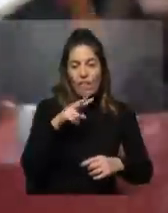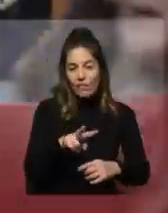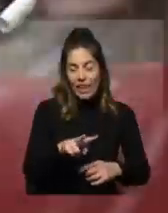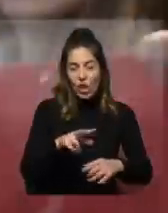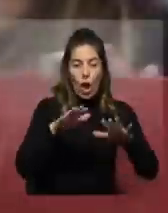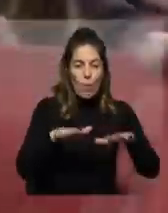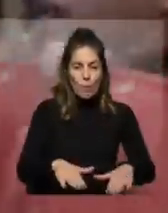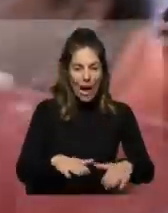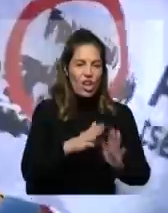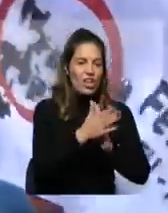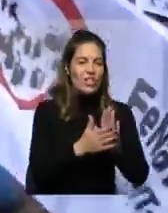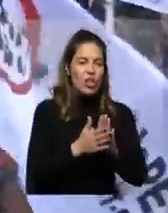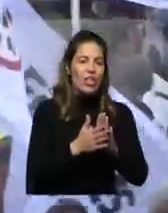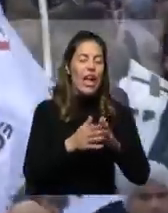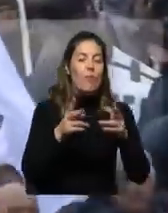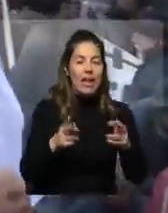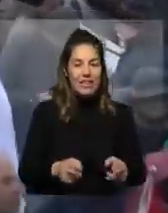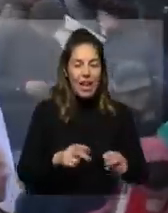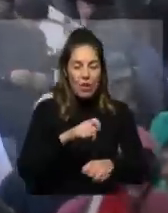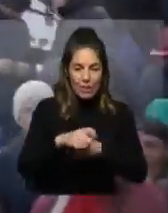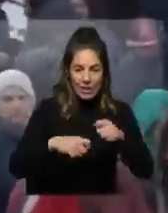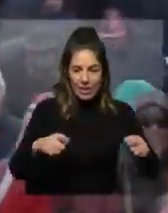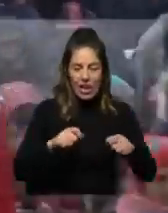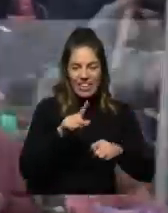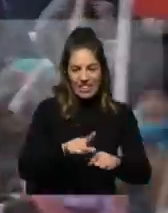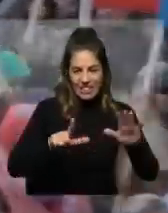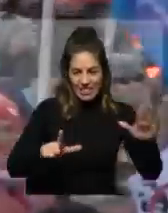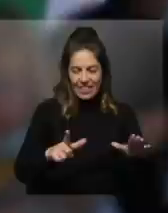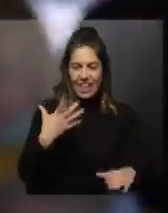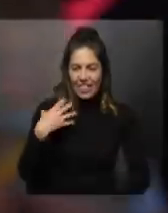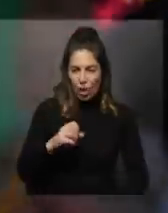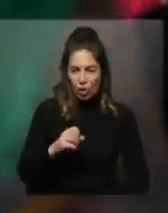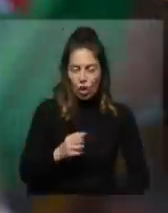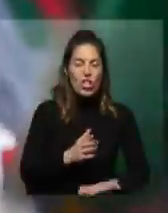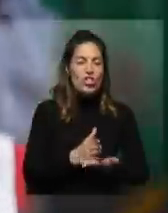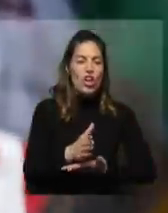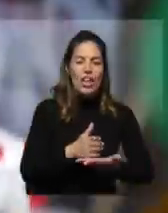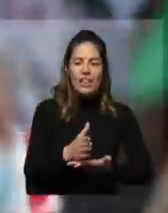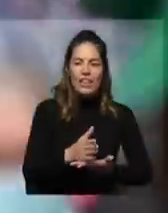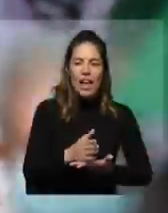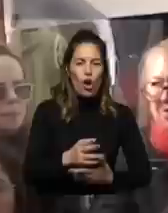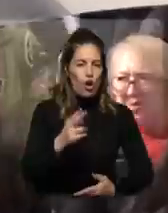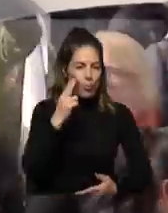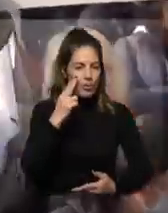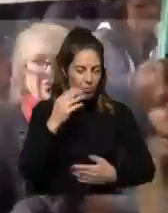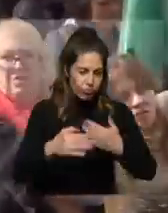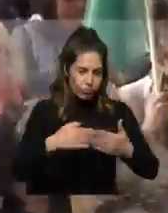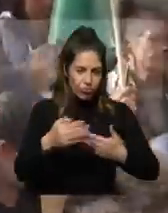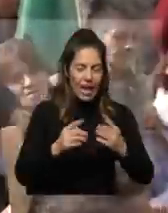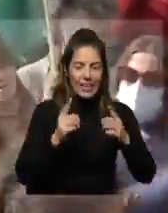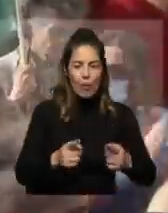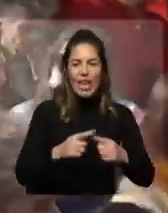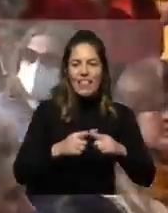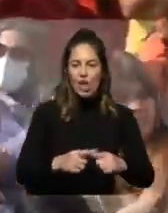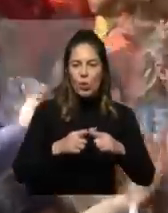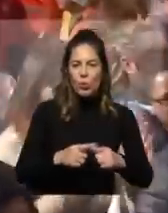nacional parcial fijado por el Pit cnt para el 17 de agosto en Solidaridad con los conflictos en curso y las discusiones